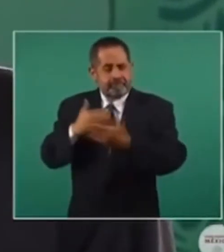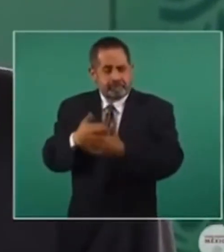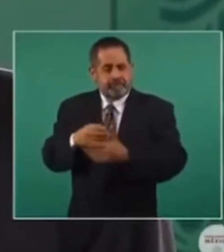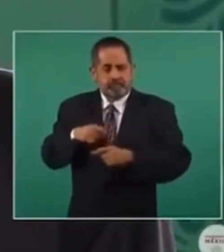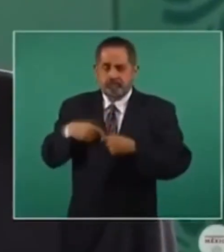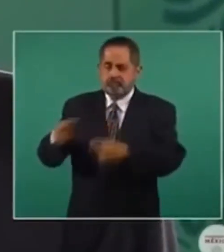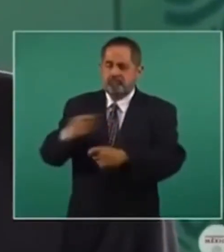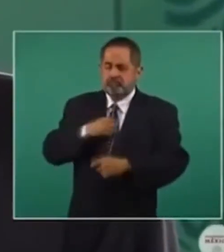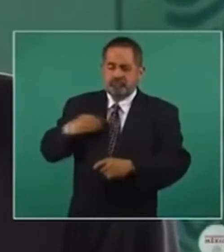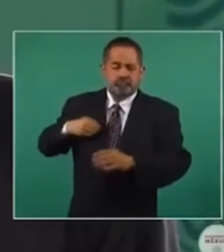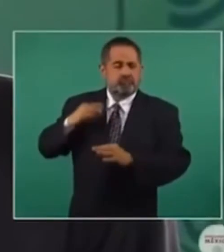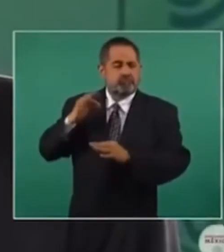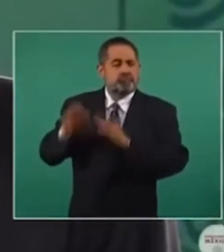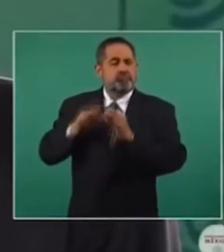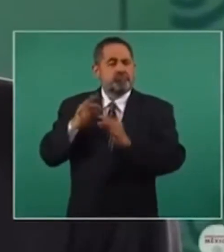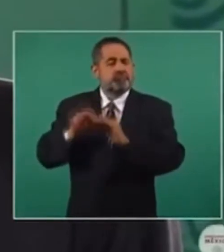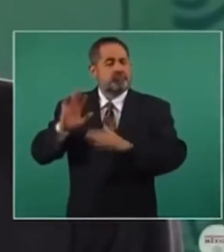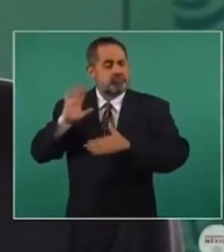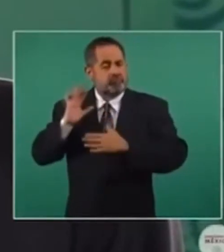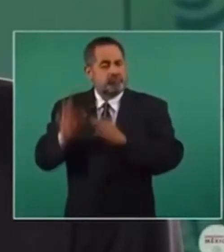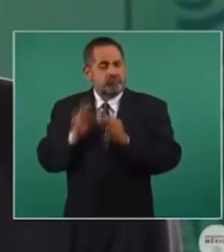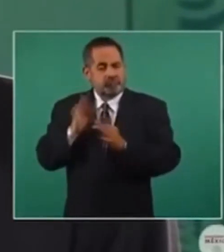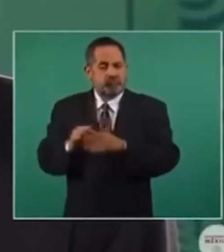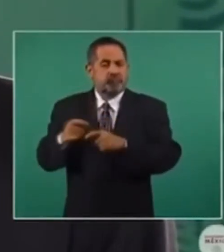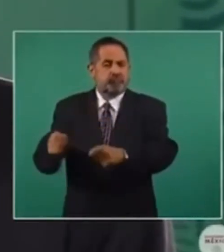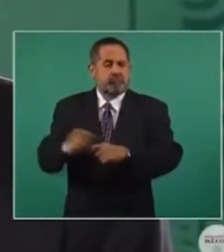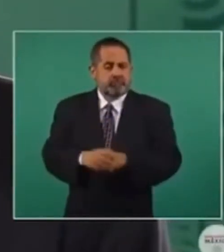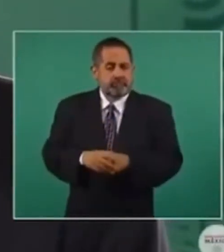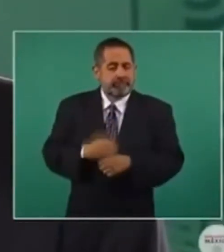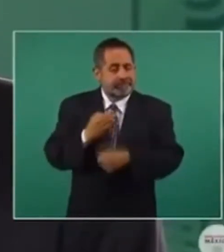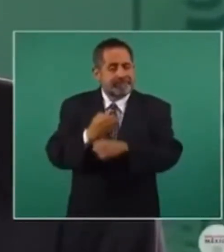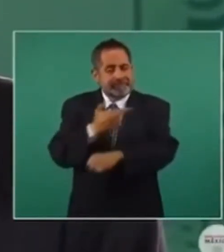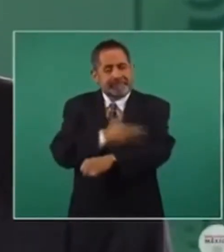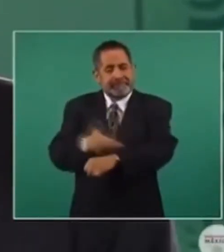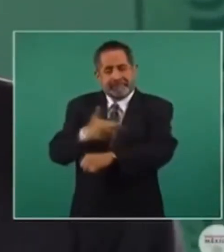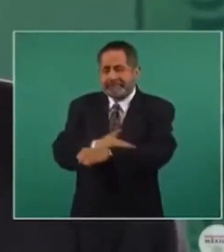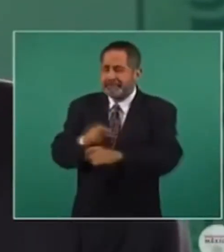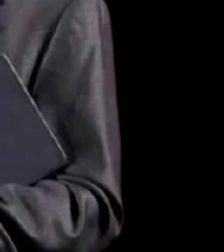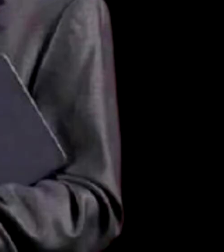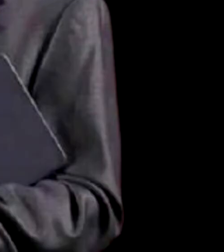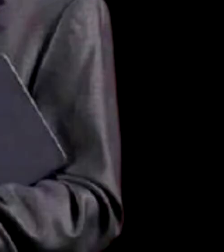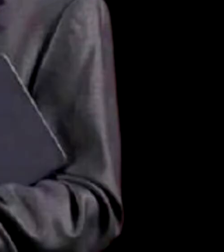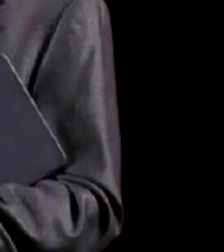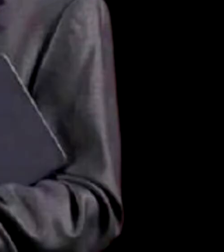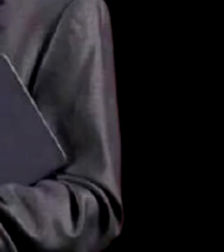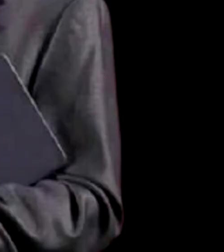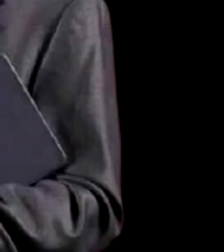cumplir, estamos haciendo gestiones especiales